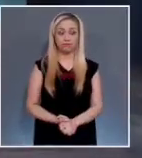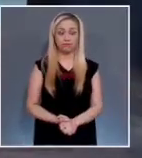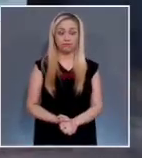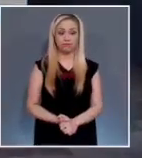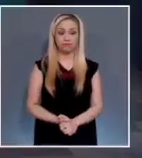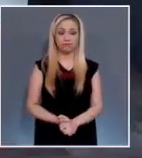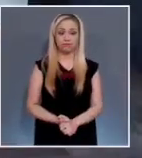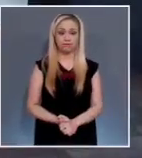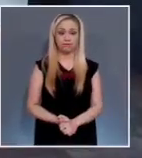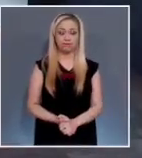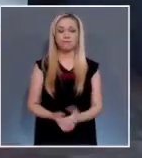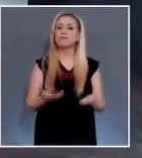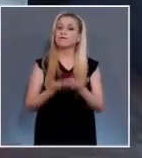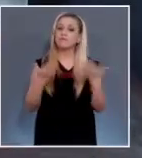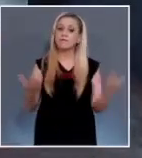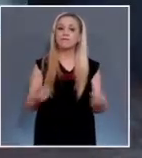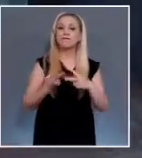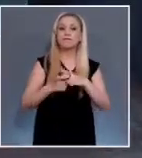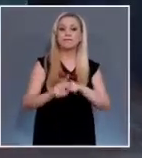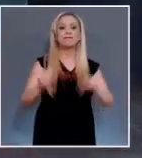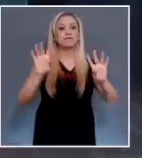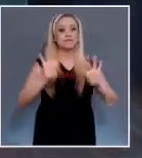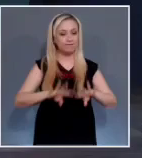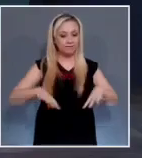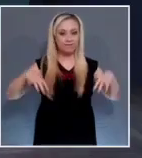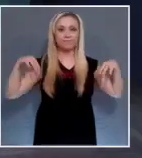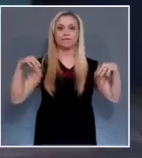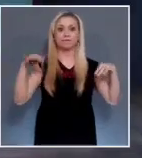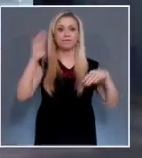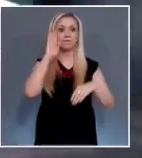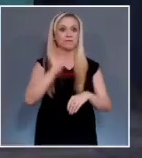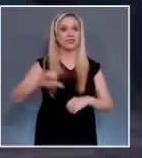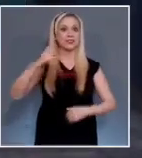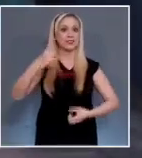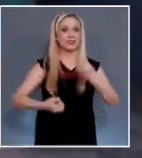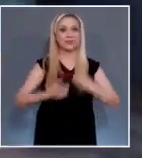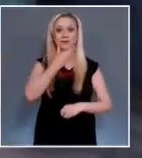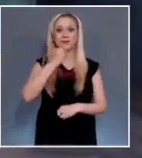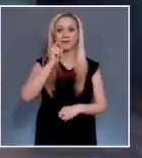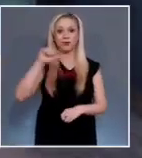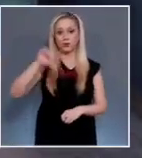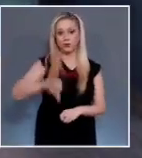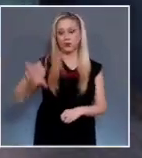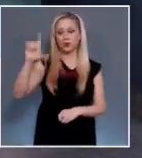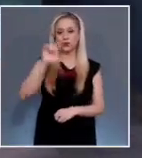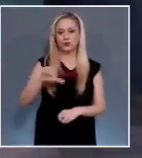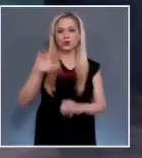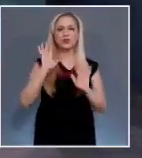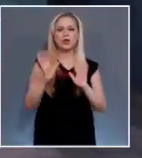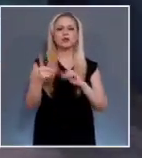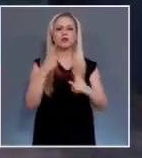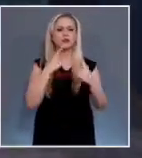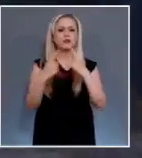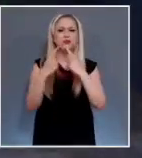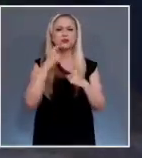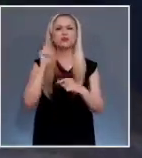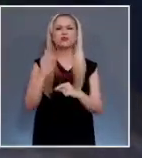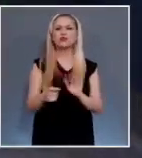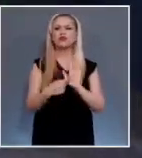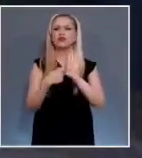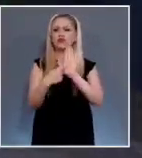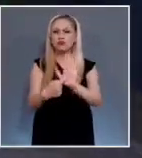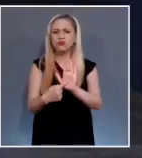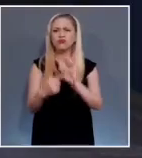Iniciamos con la sesión del Pleno de Ministras y Ministros porque este lunes la Suprema Corte resolvió asuntos relacionados con transparencia y la protección de